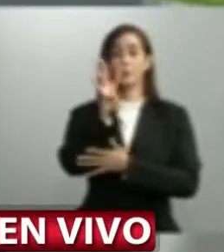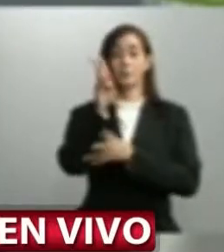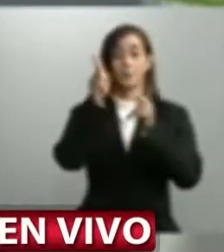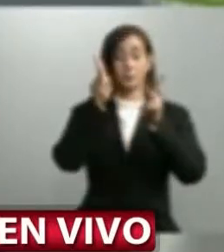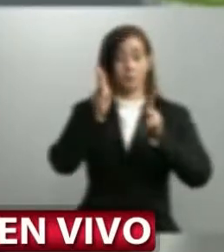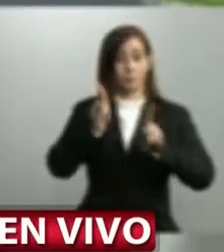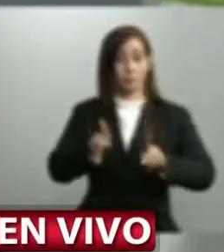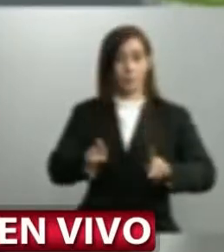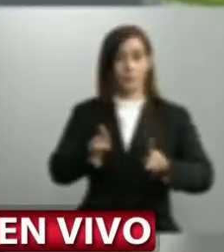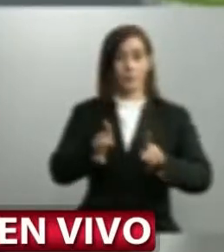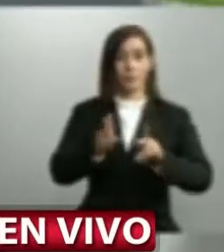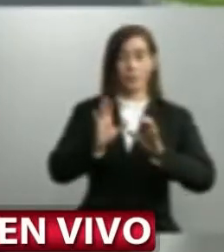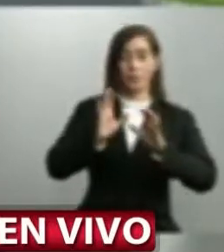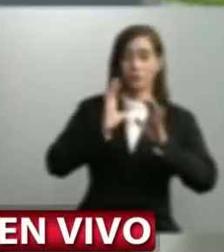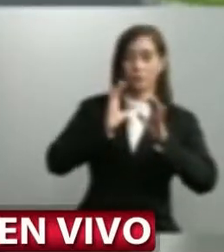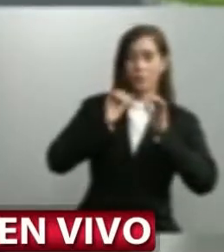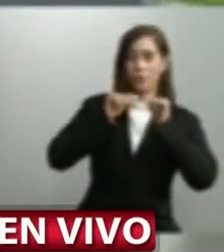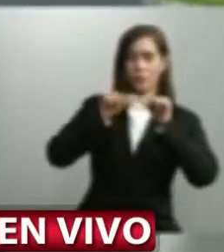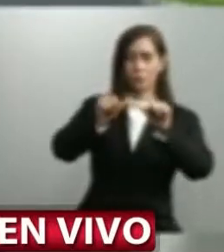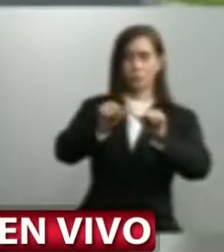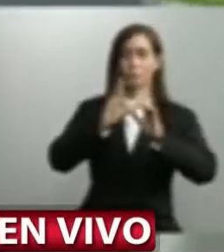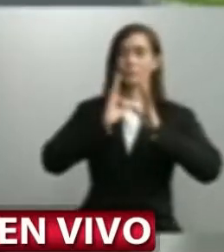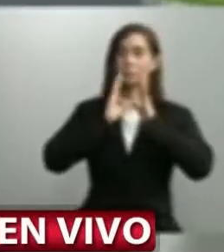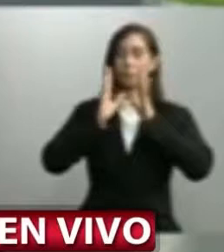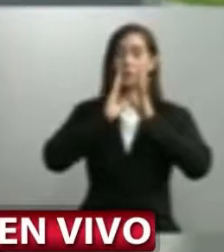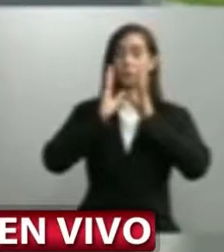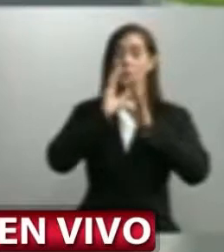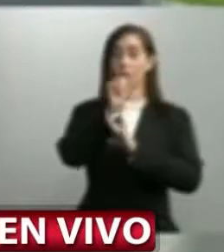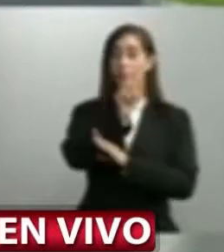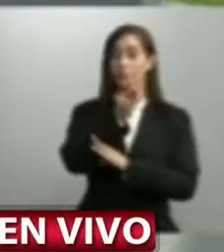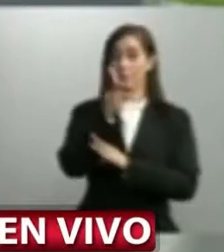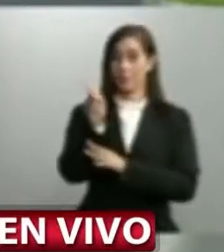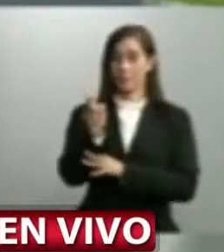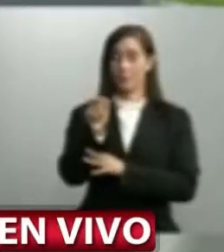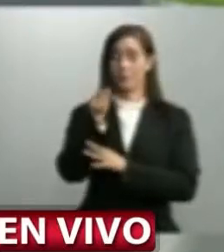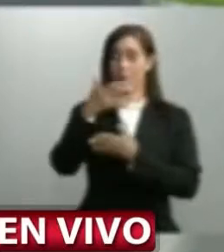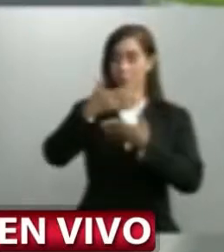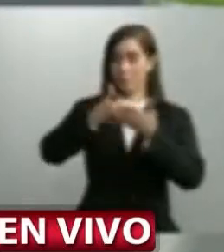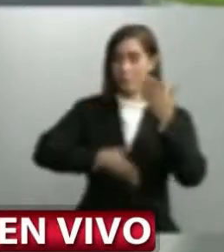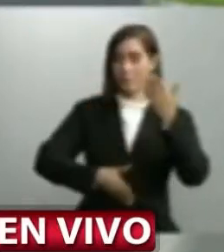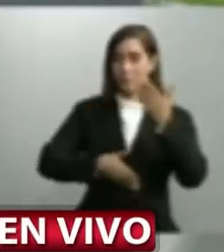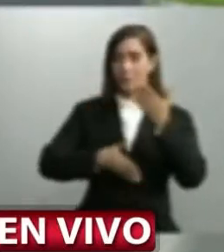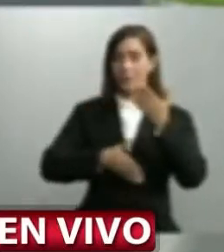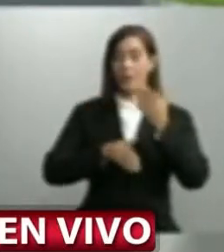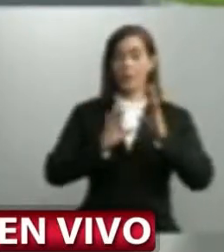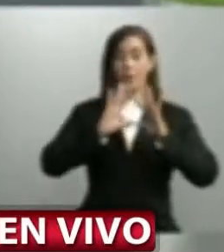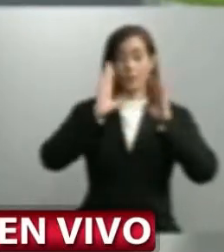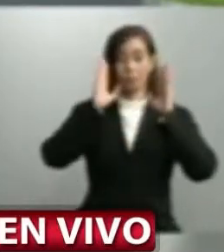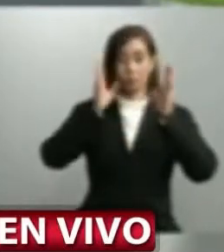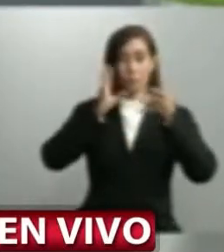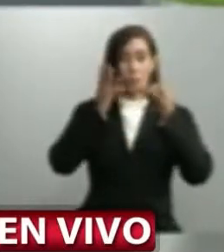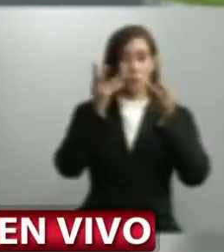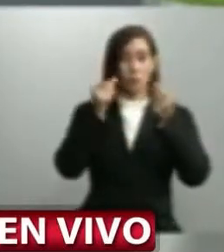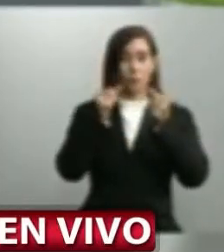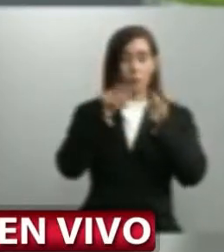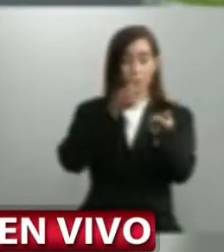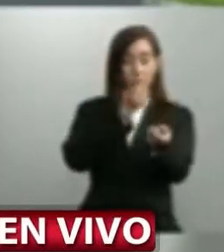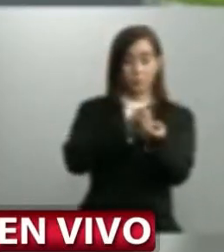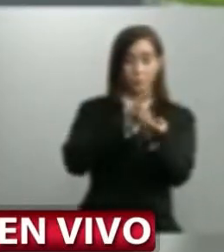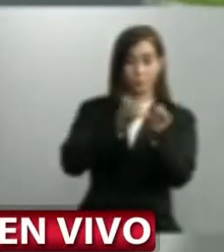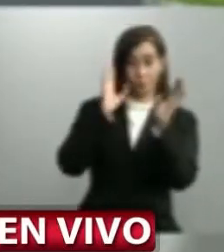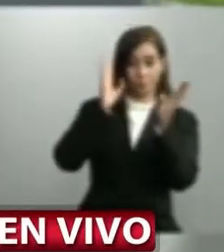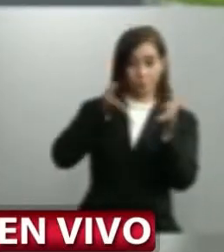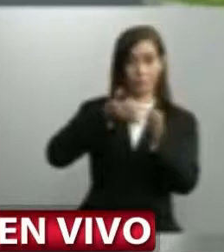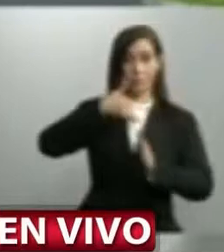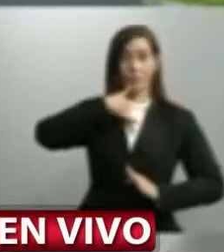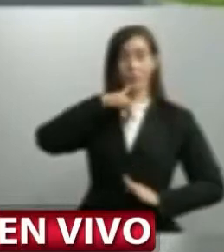307.494 personas han mantenido interacciones con la plataforma y el número de asistencias médicas remotas en el